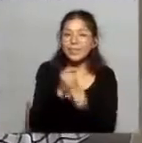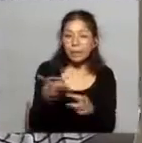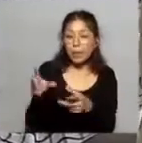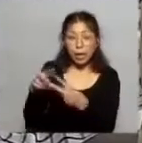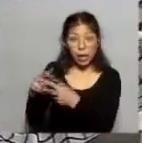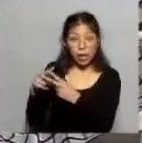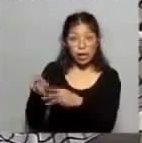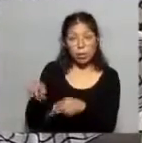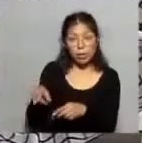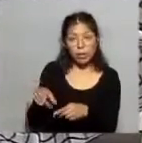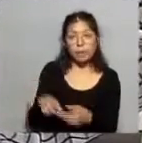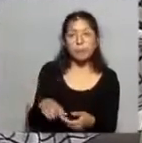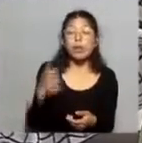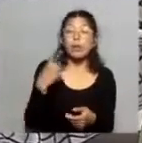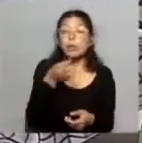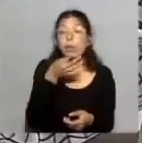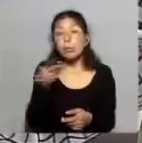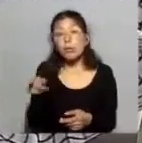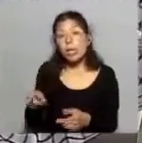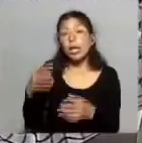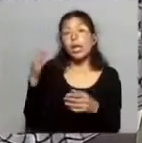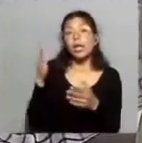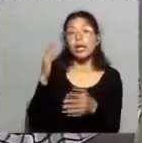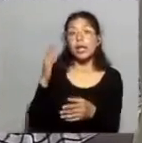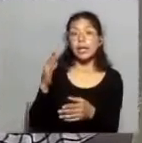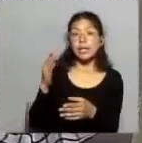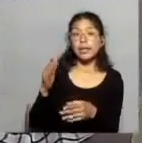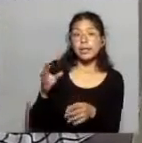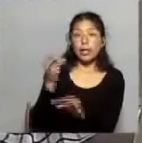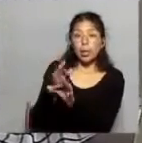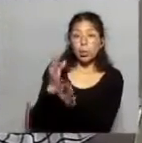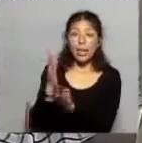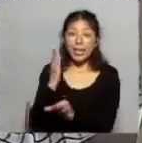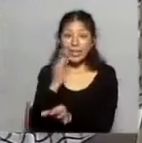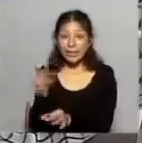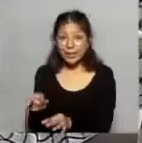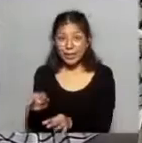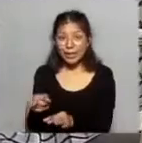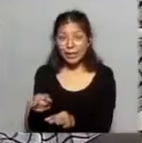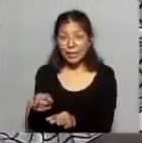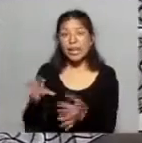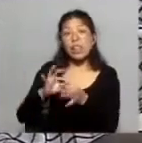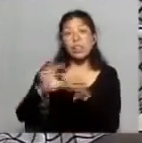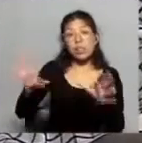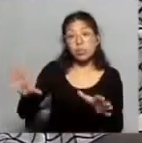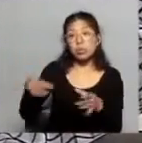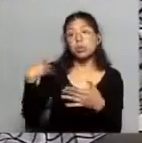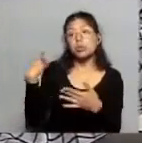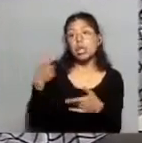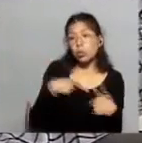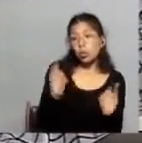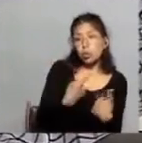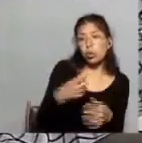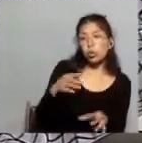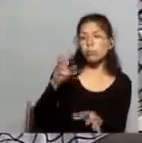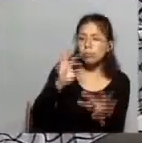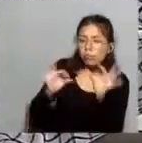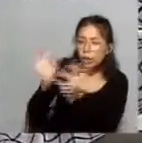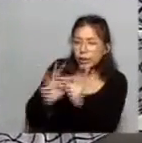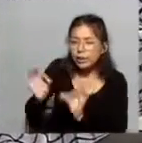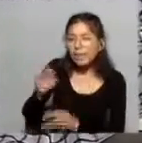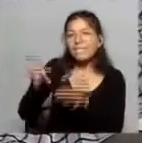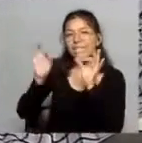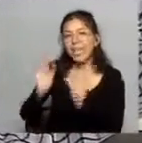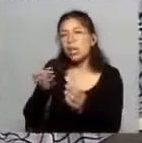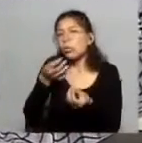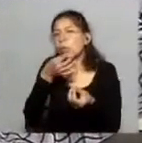tarde está libre Así que seguramente se están haciendo todos los ajustes se está viendo también el tema de la